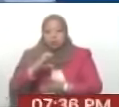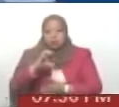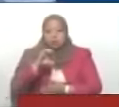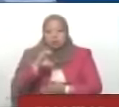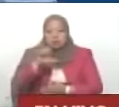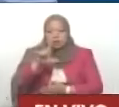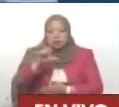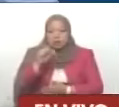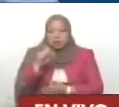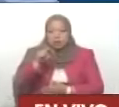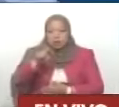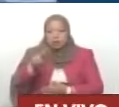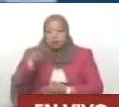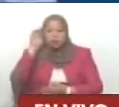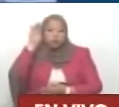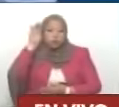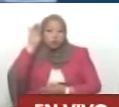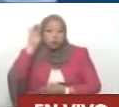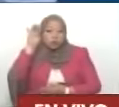avance hacia el futuro